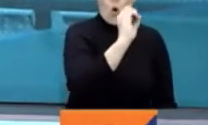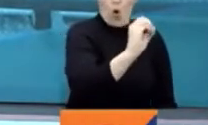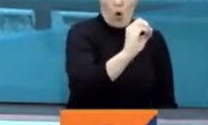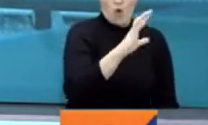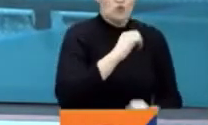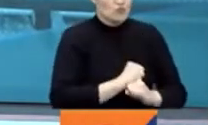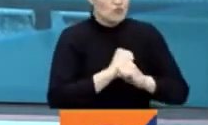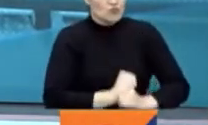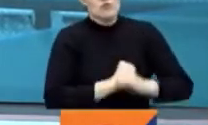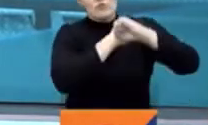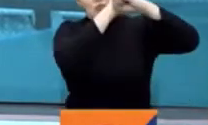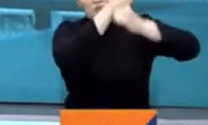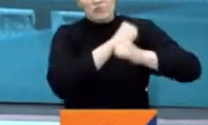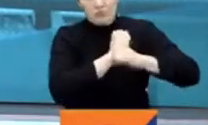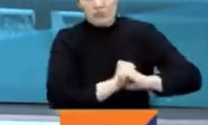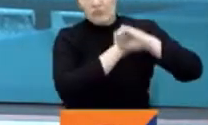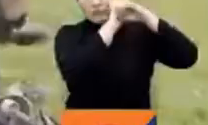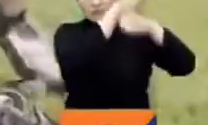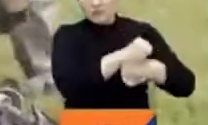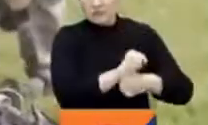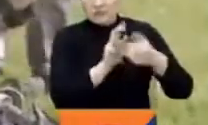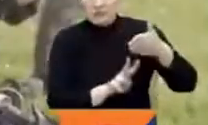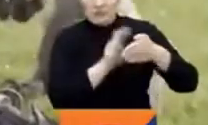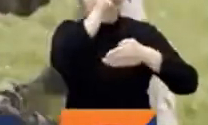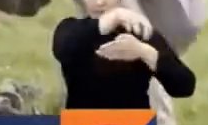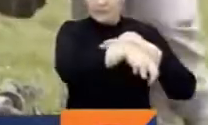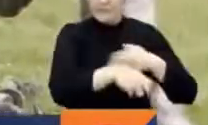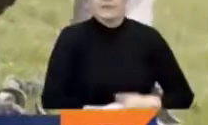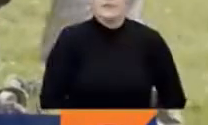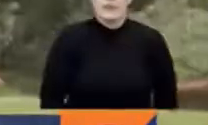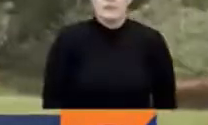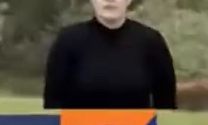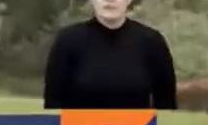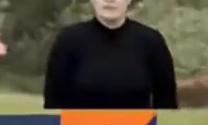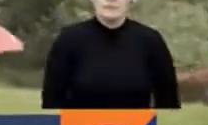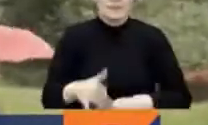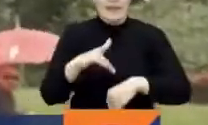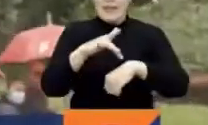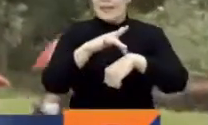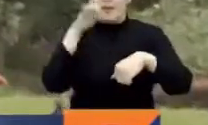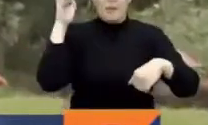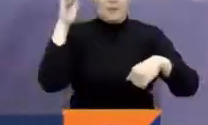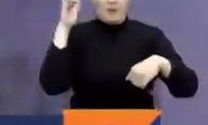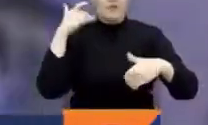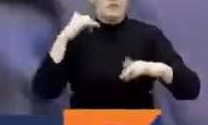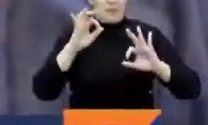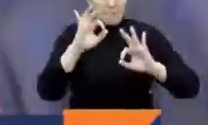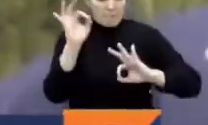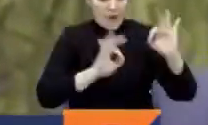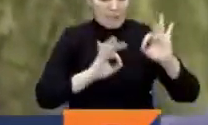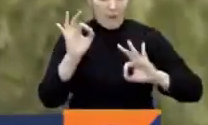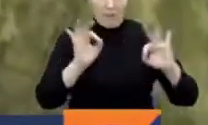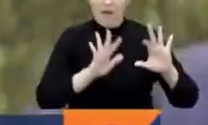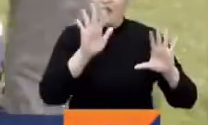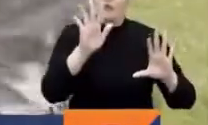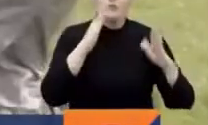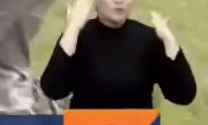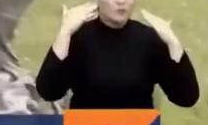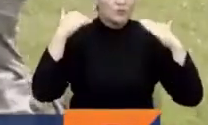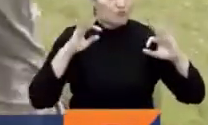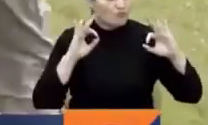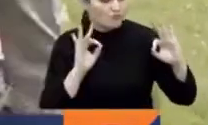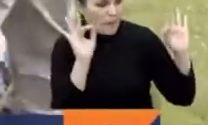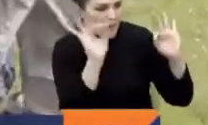Fresneda estuvo siguiendo su jornada. Desde muy temprano, Bakugan de Saint John fue preparado para la prueba de salto. Ese